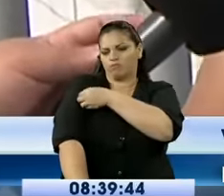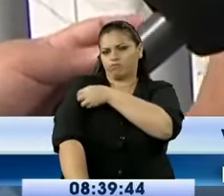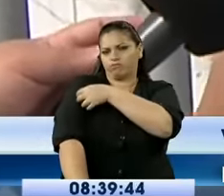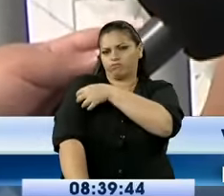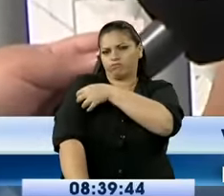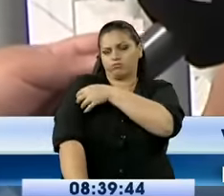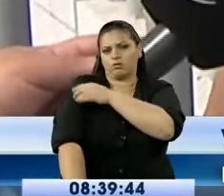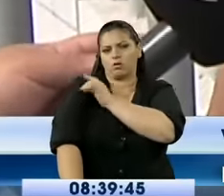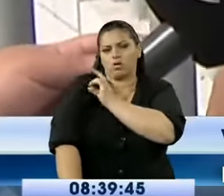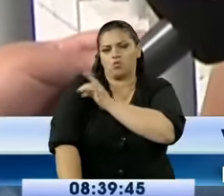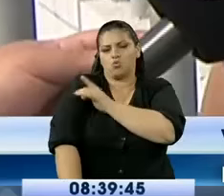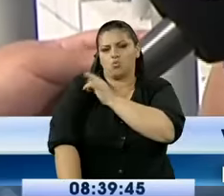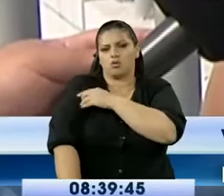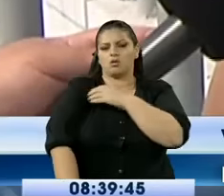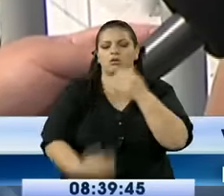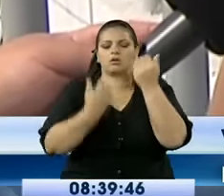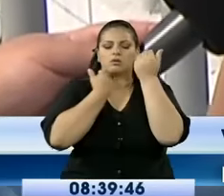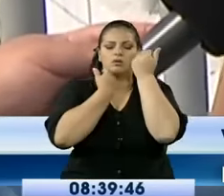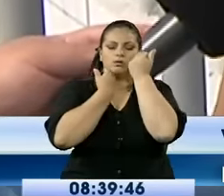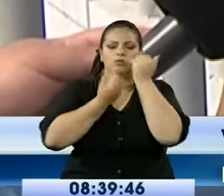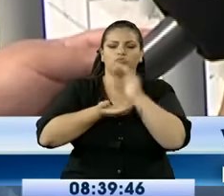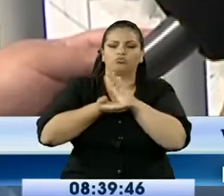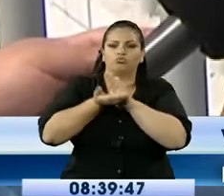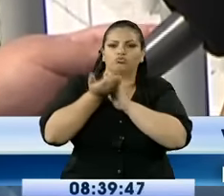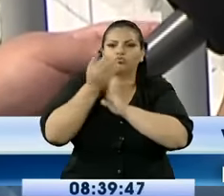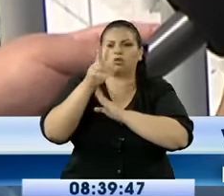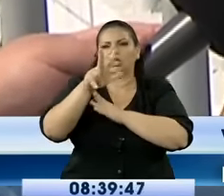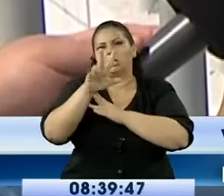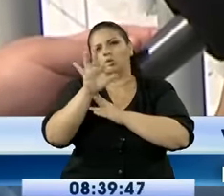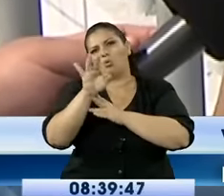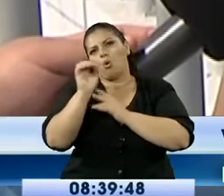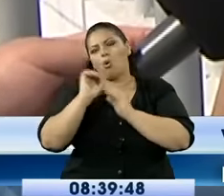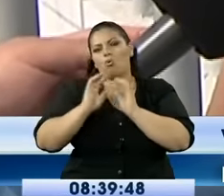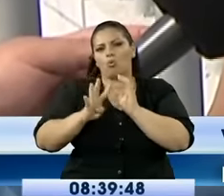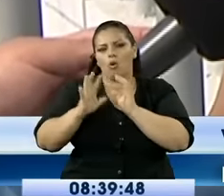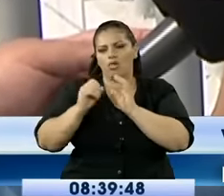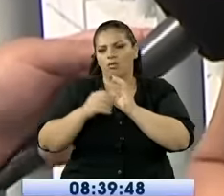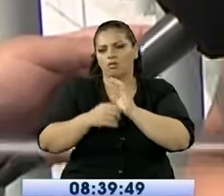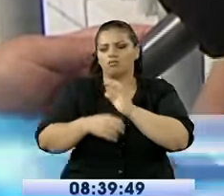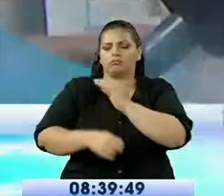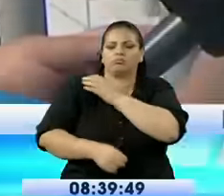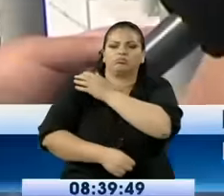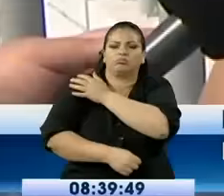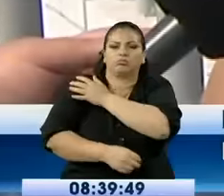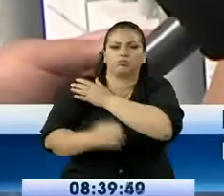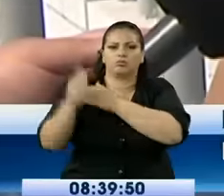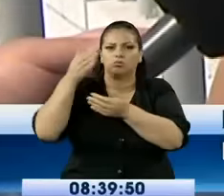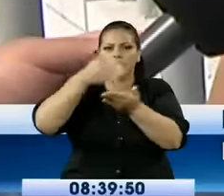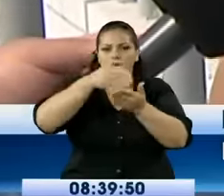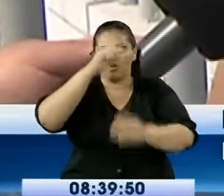de 39-40. Se hace atender en el hospital y en el hospital le recetan